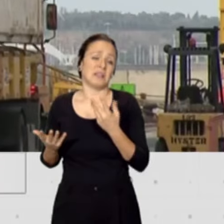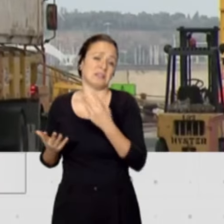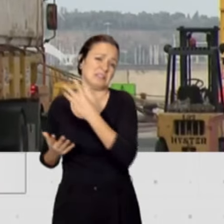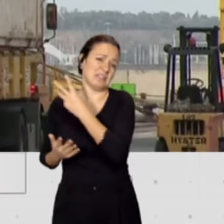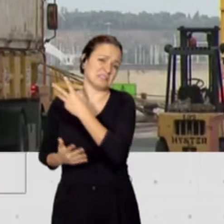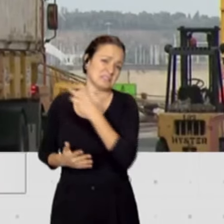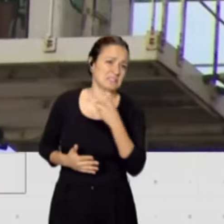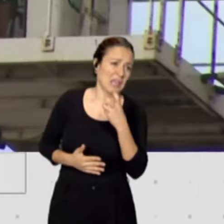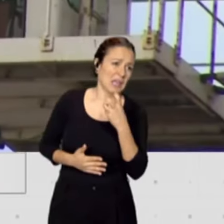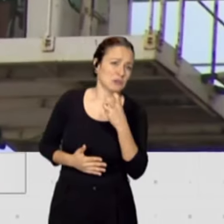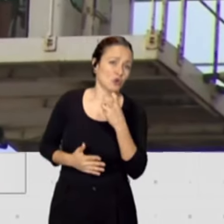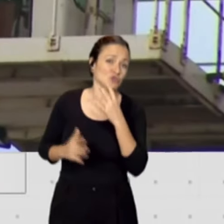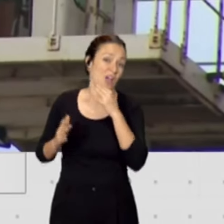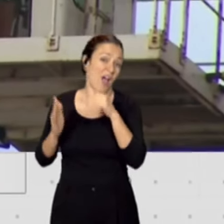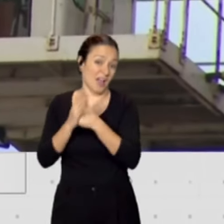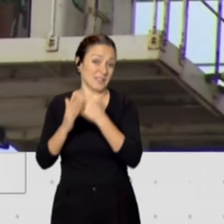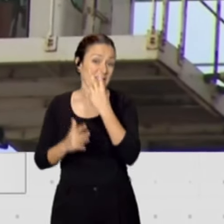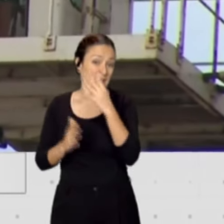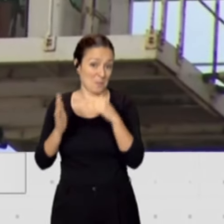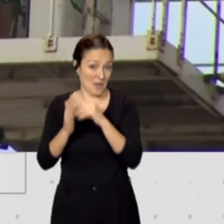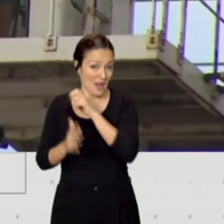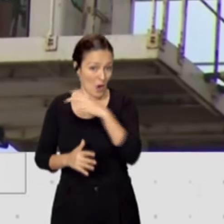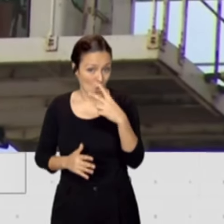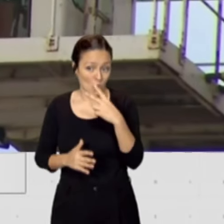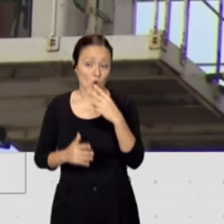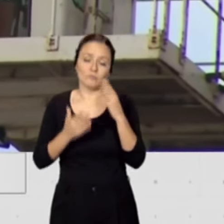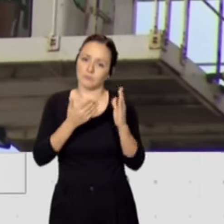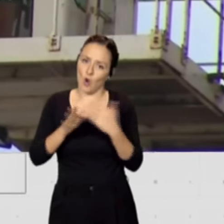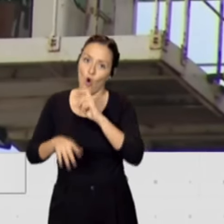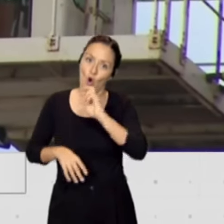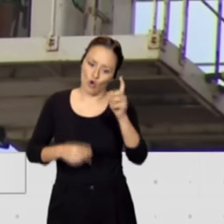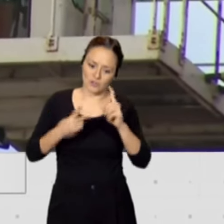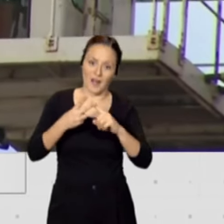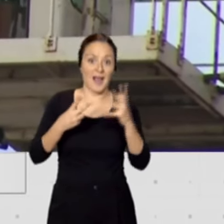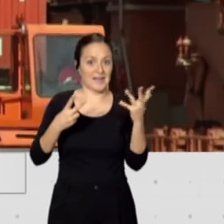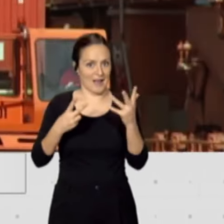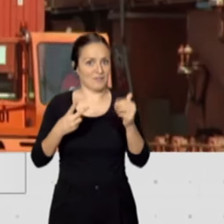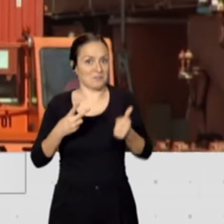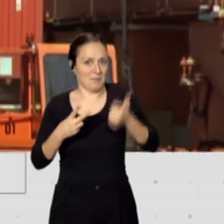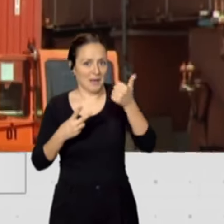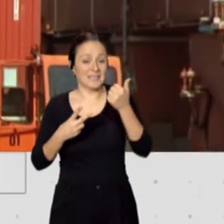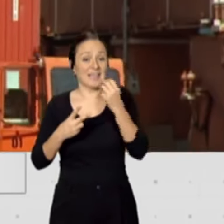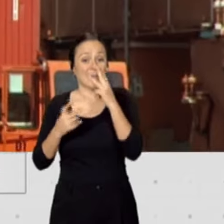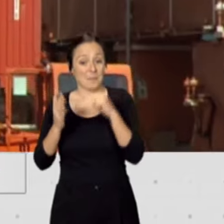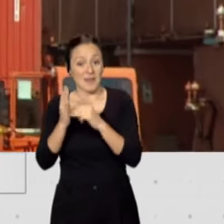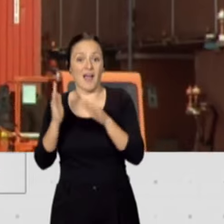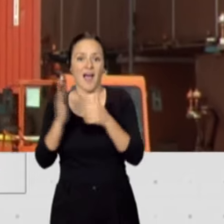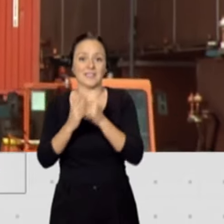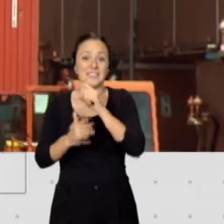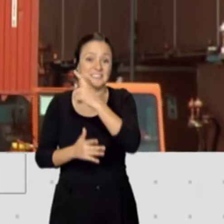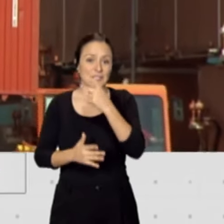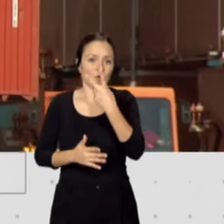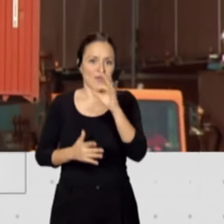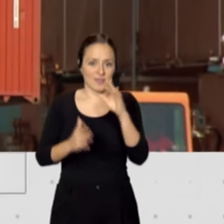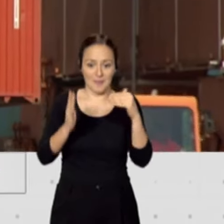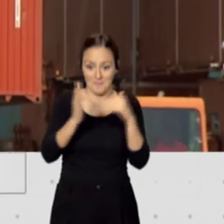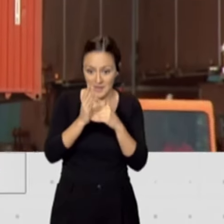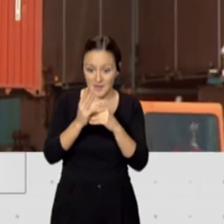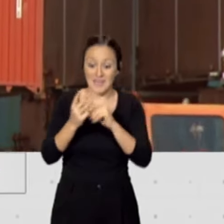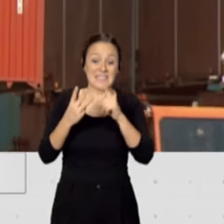a 3000 otros de que son más graves de 3000 a 120,000 y las muy graves que son de